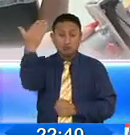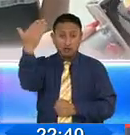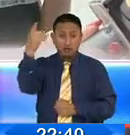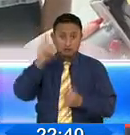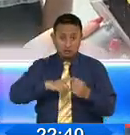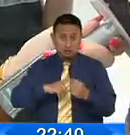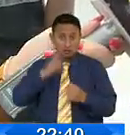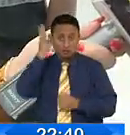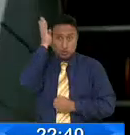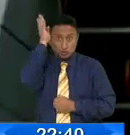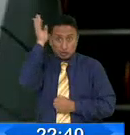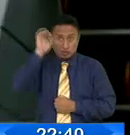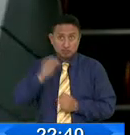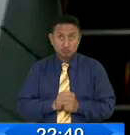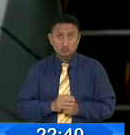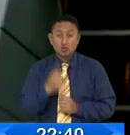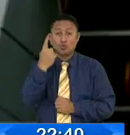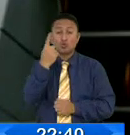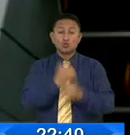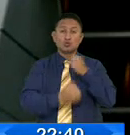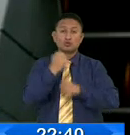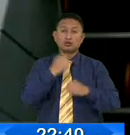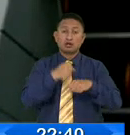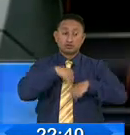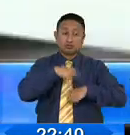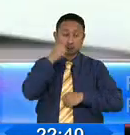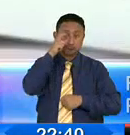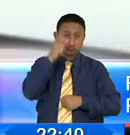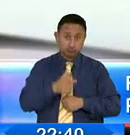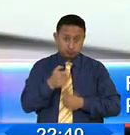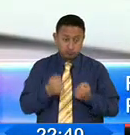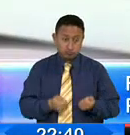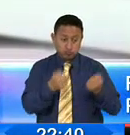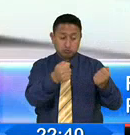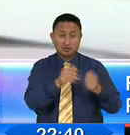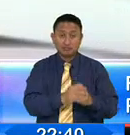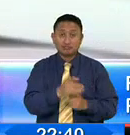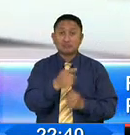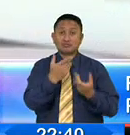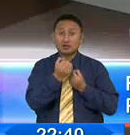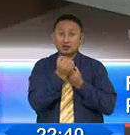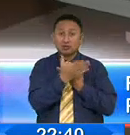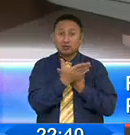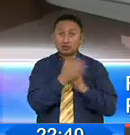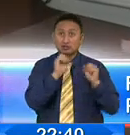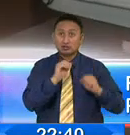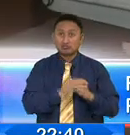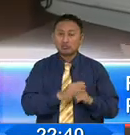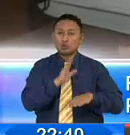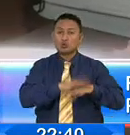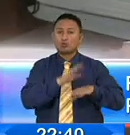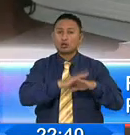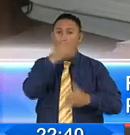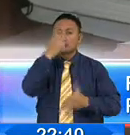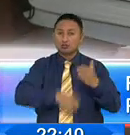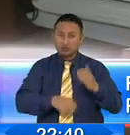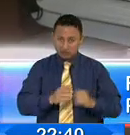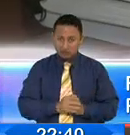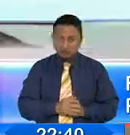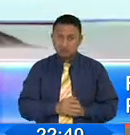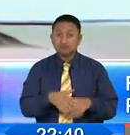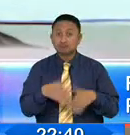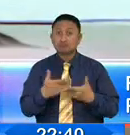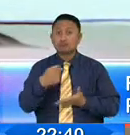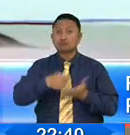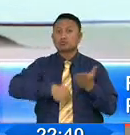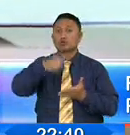Jorge Yunda, hace más de un año en manos de la Fiscalía General del Estado está el informe con indicios de responsabilidad penal del contrato